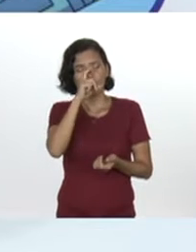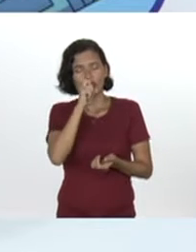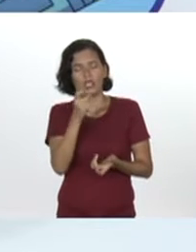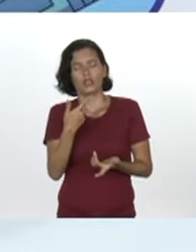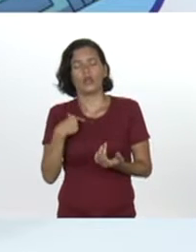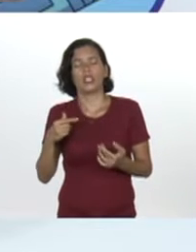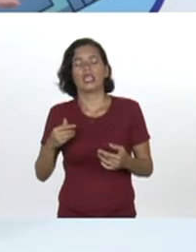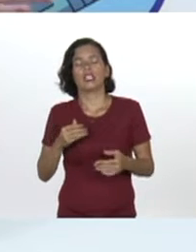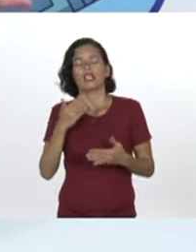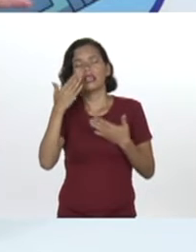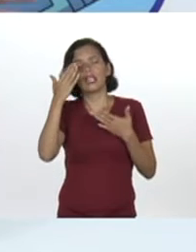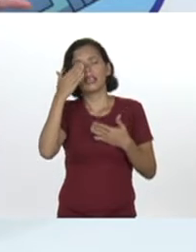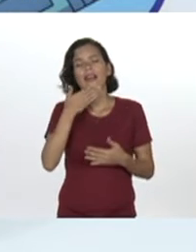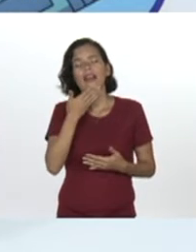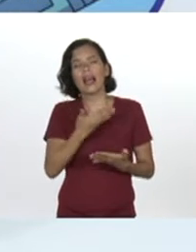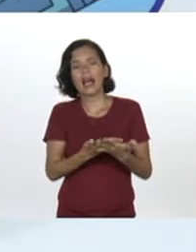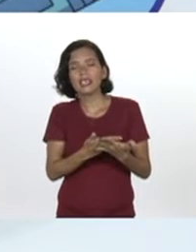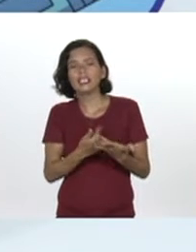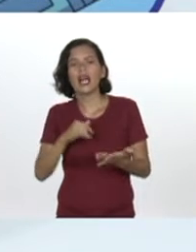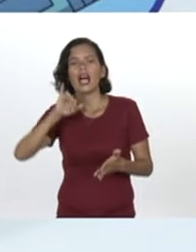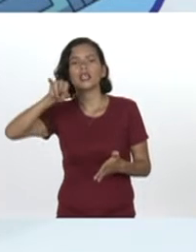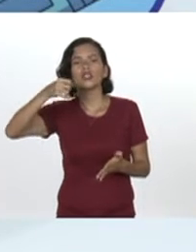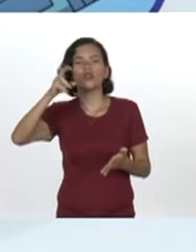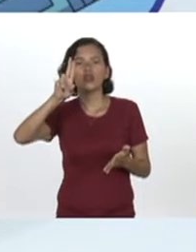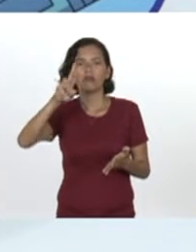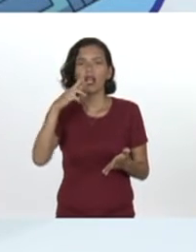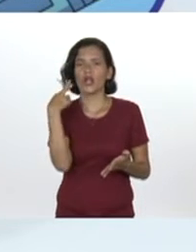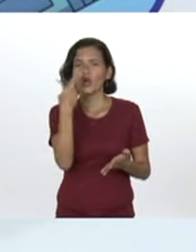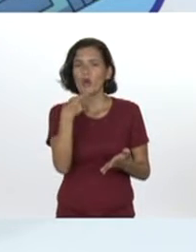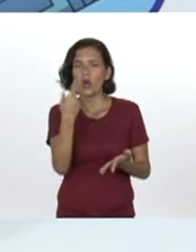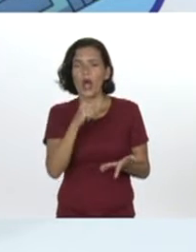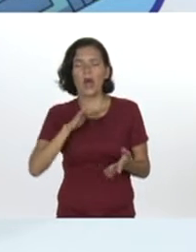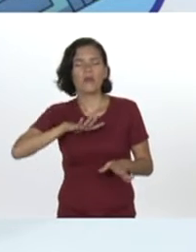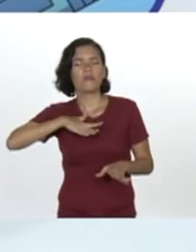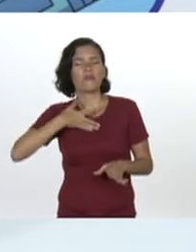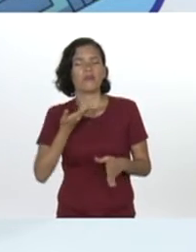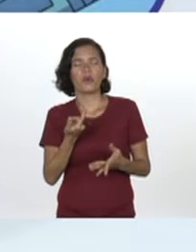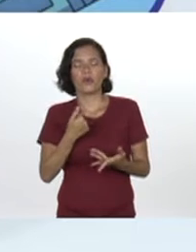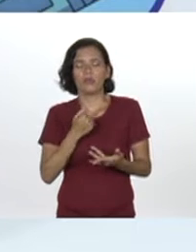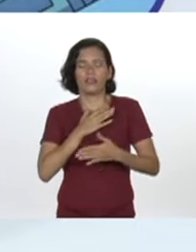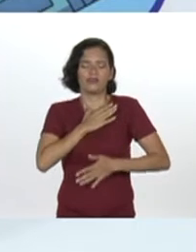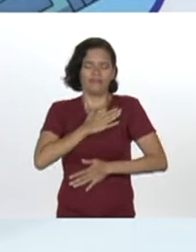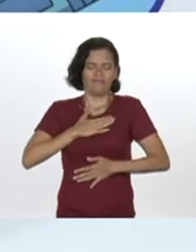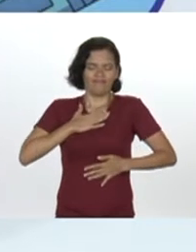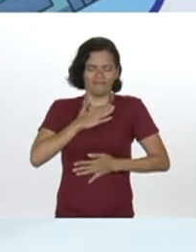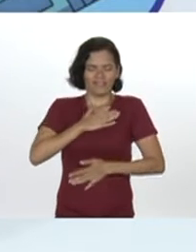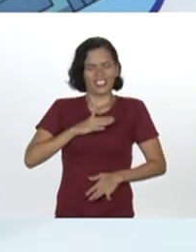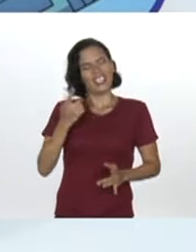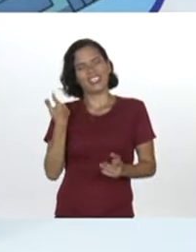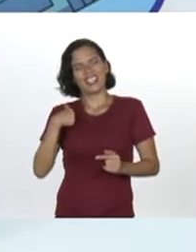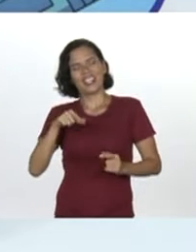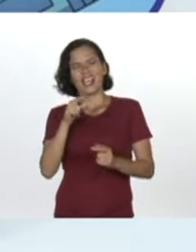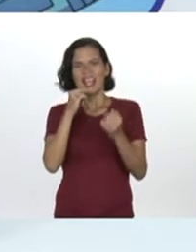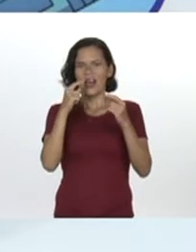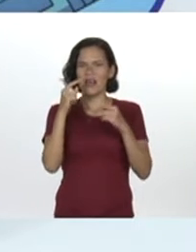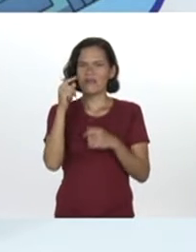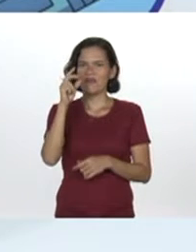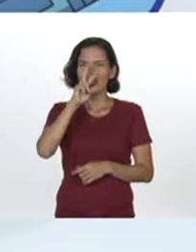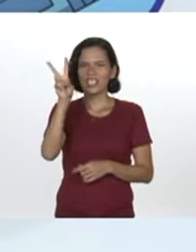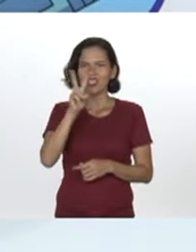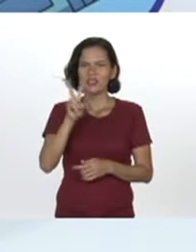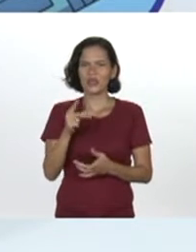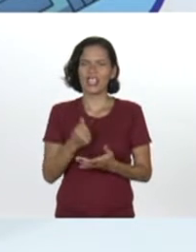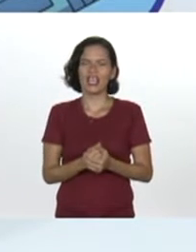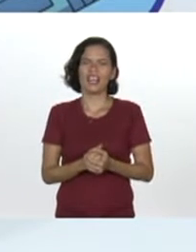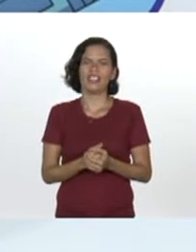podemos disfrutar de, gloriarnos de esta gran satisfacción que es tener a Venezuela dentro del